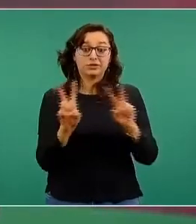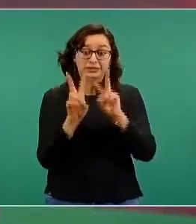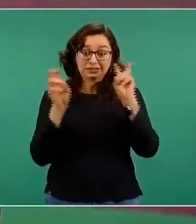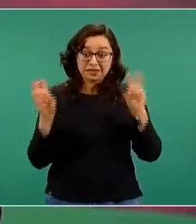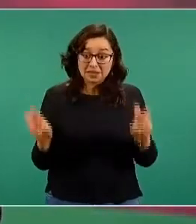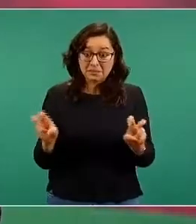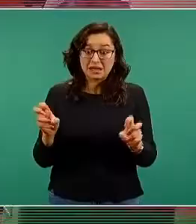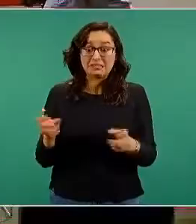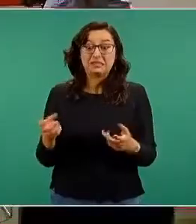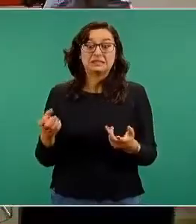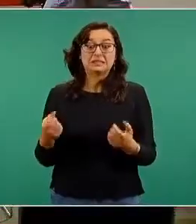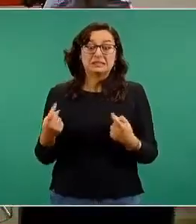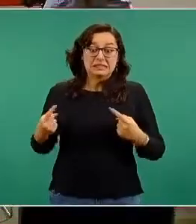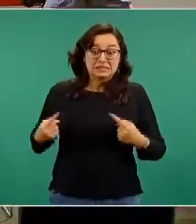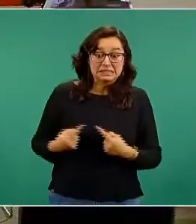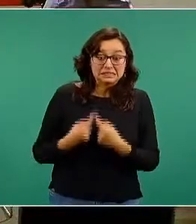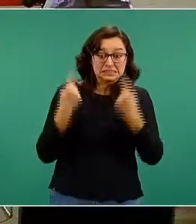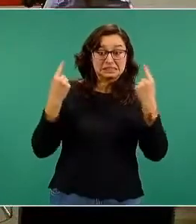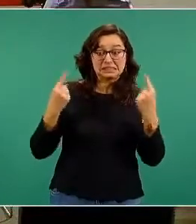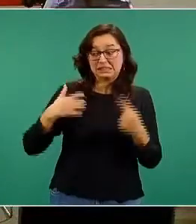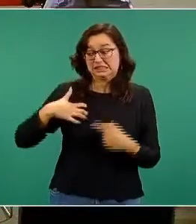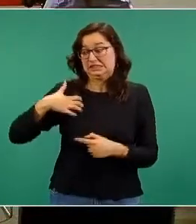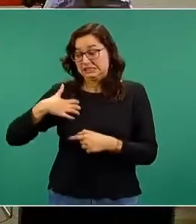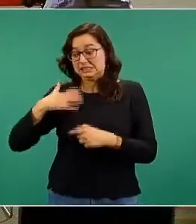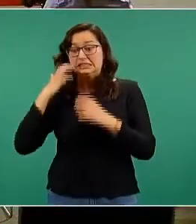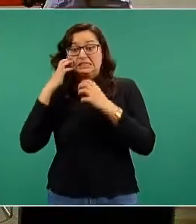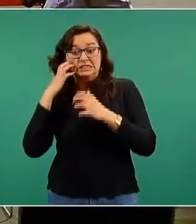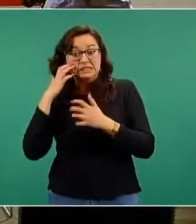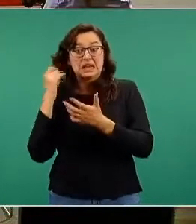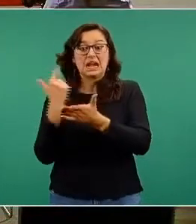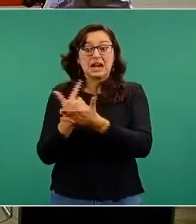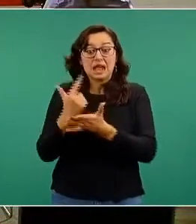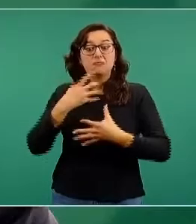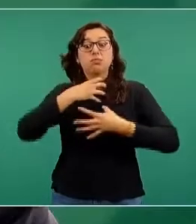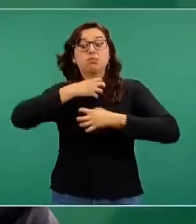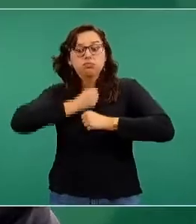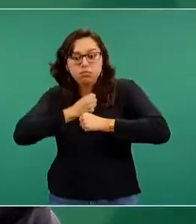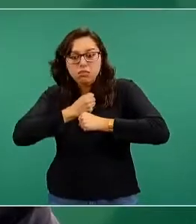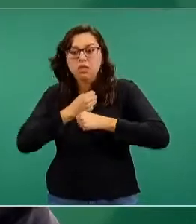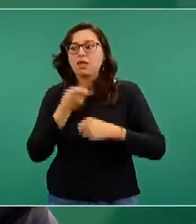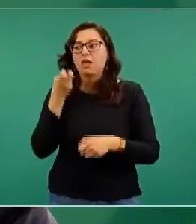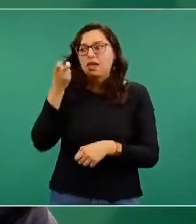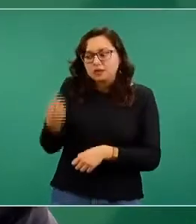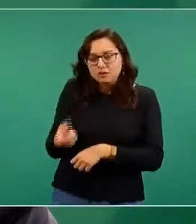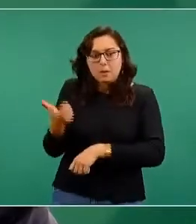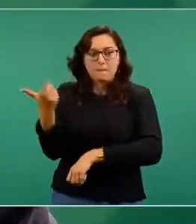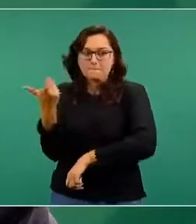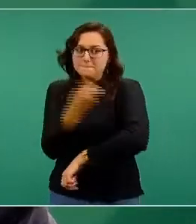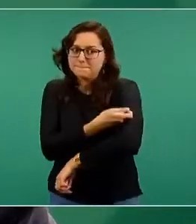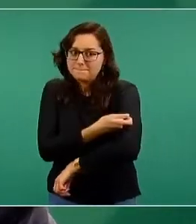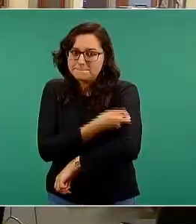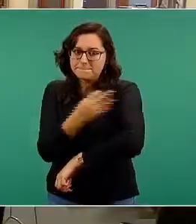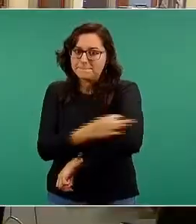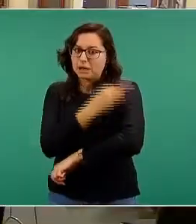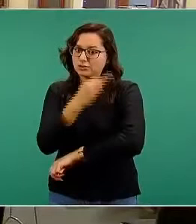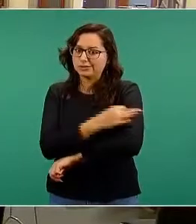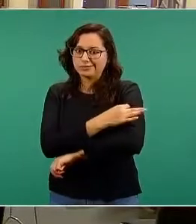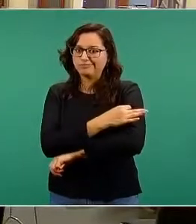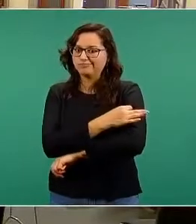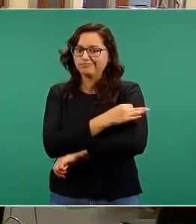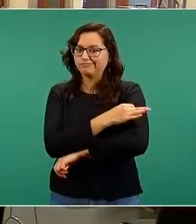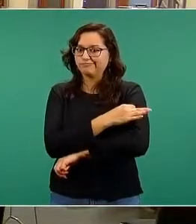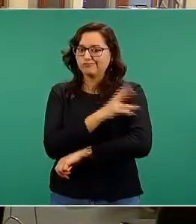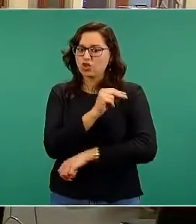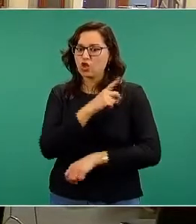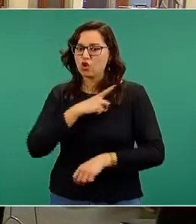alergias graves, no así las leves, sino las graves, pueden ser una razón para no poner la vacuna. Muchas